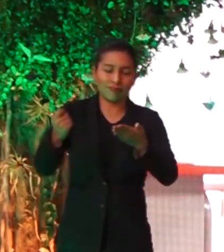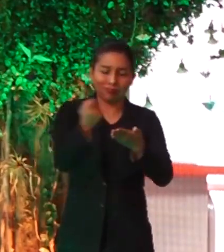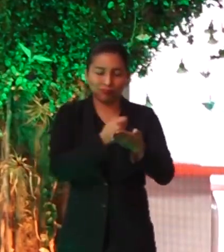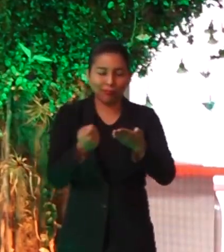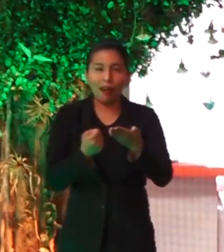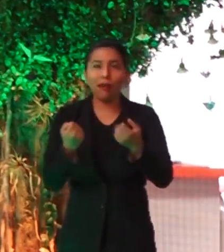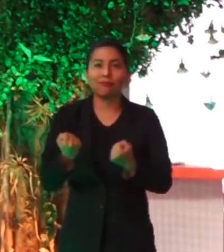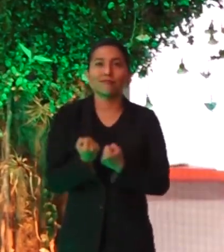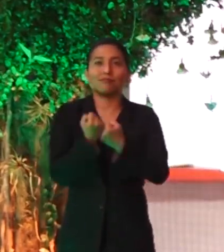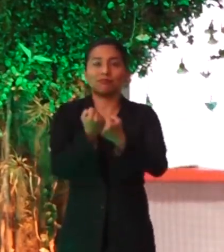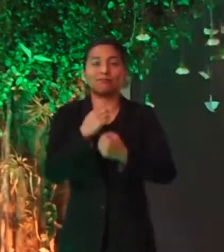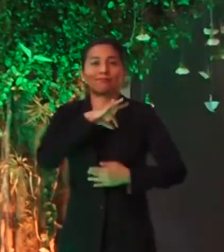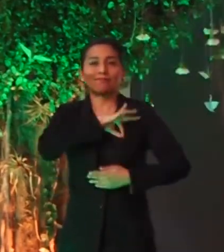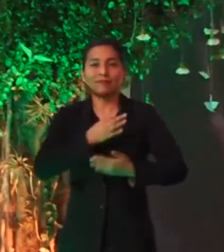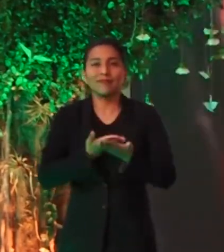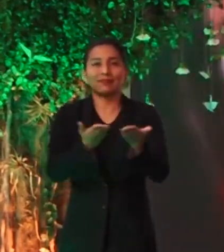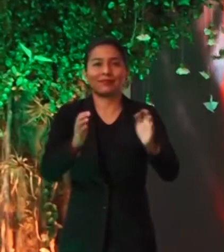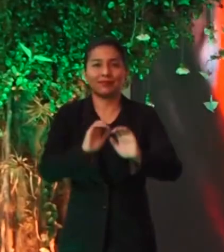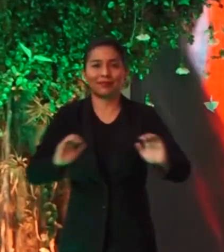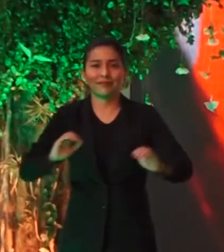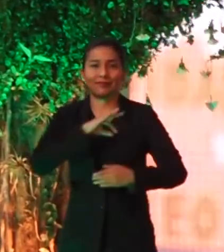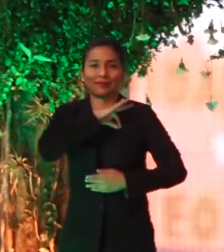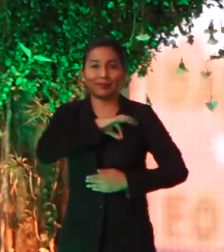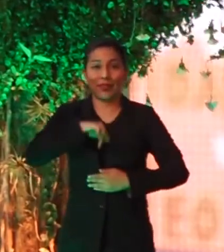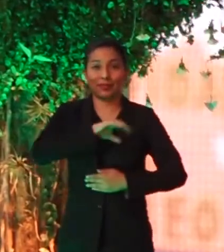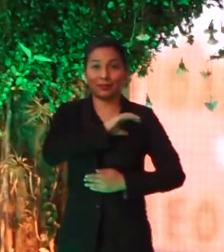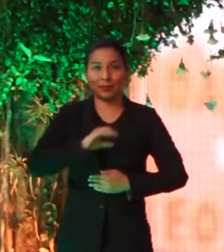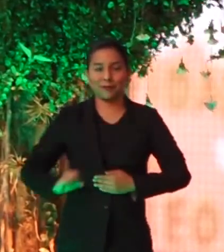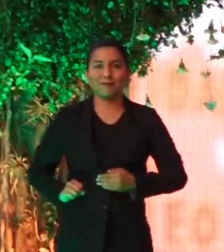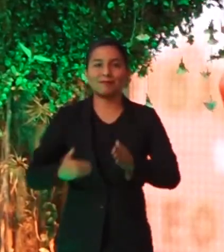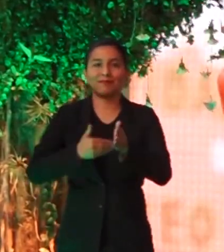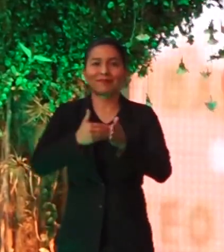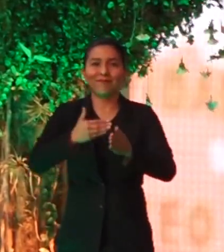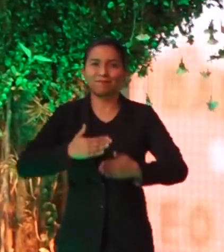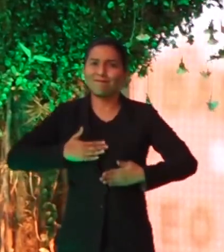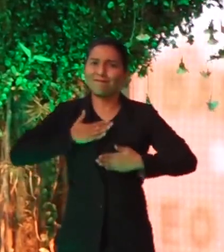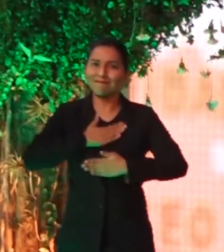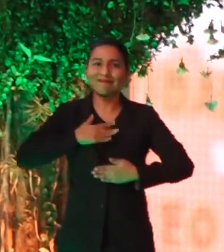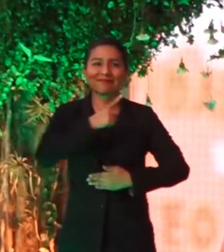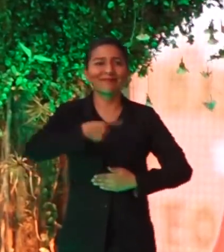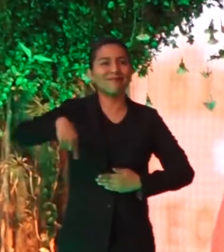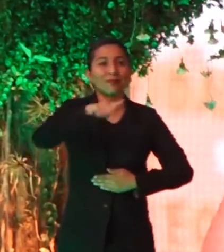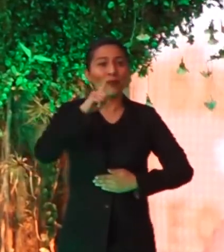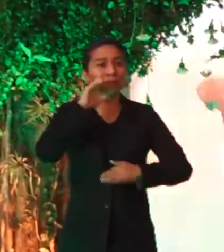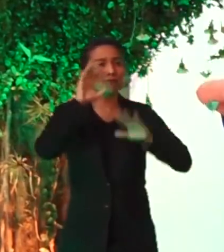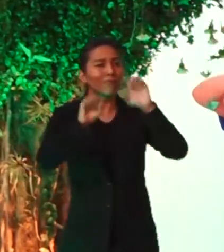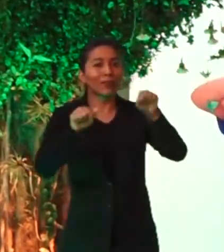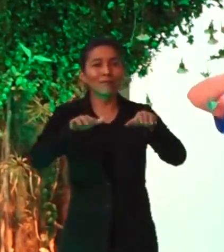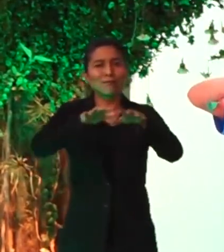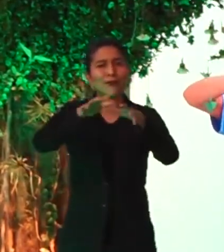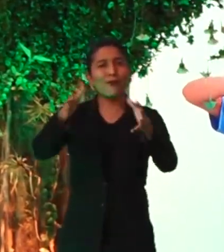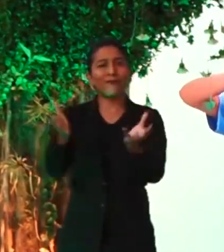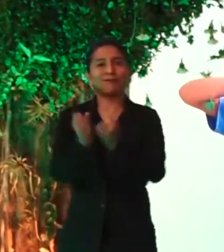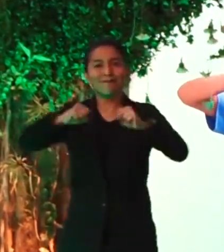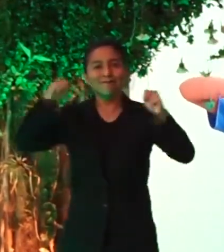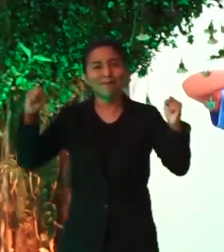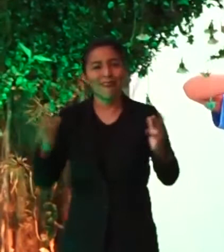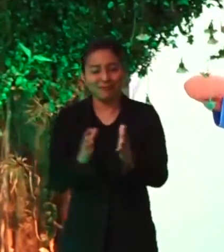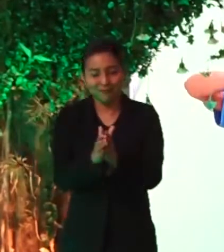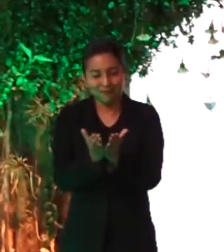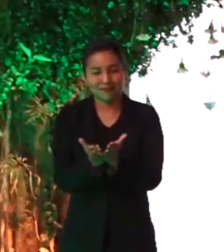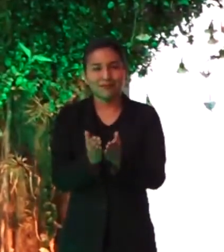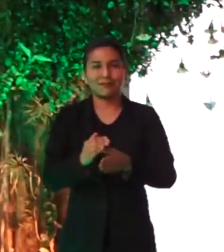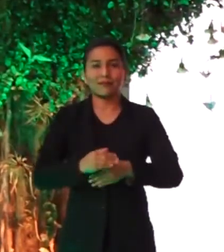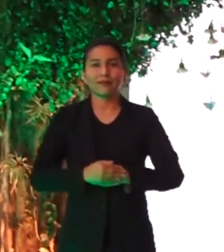país. Cuando terminó el evento, yo le pregunté al director que cómo interpretaban eso, que esta promoción